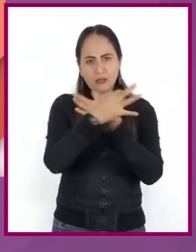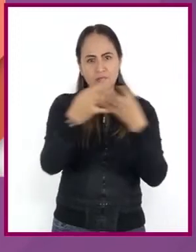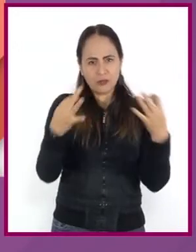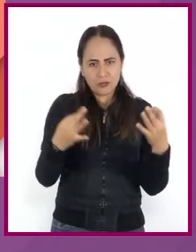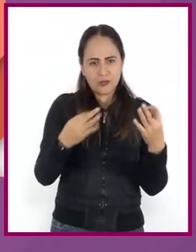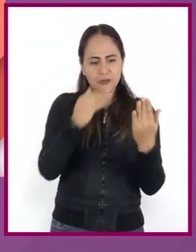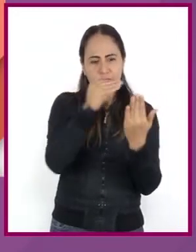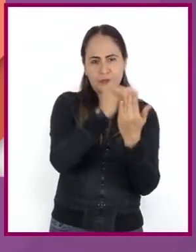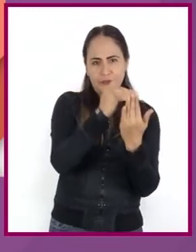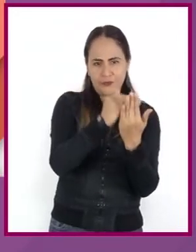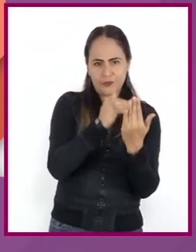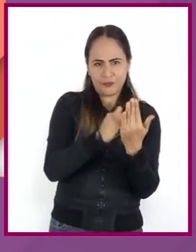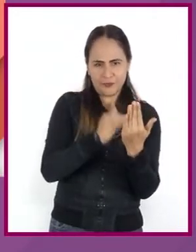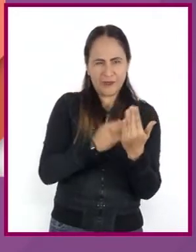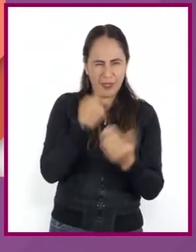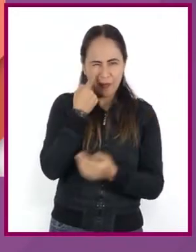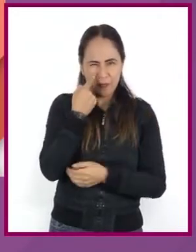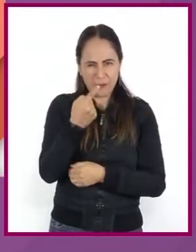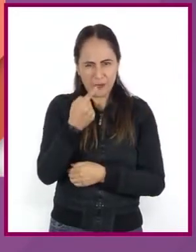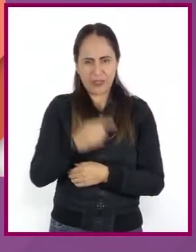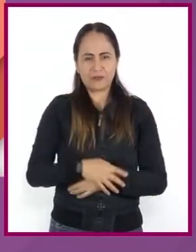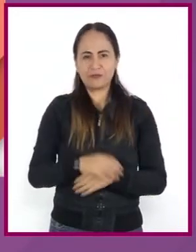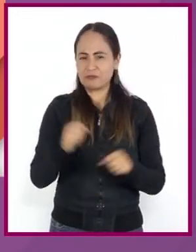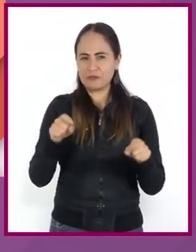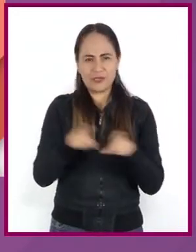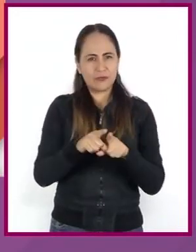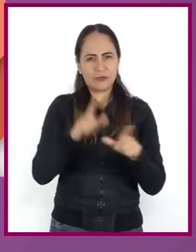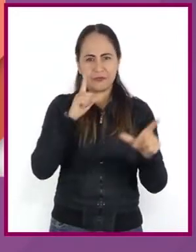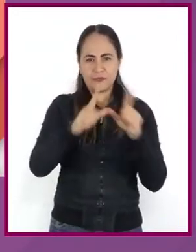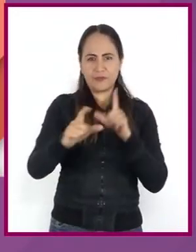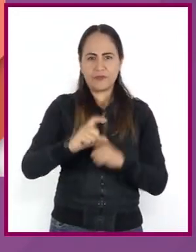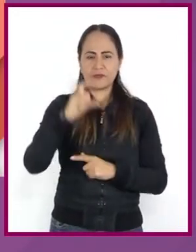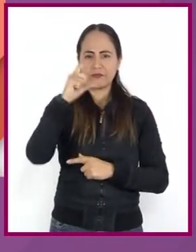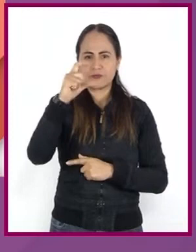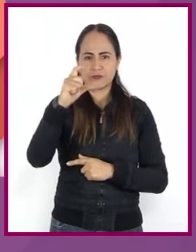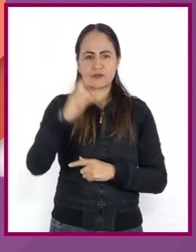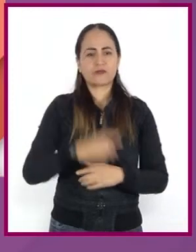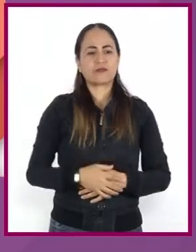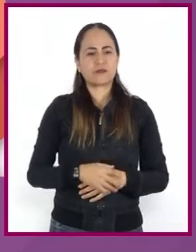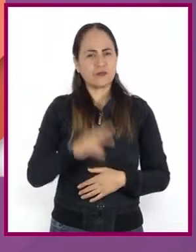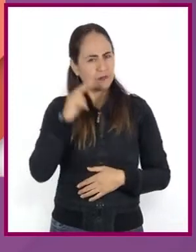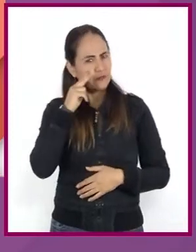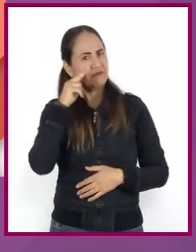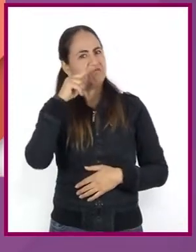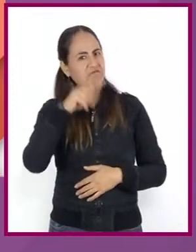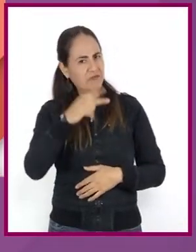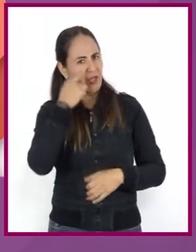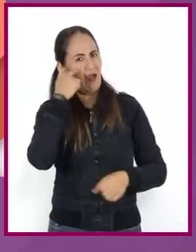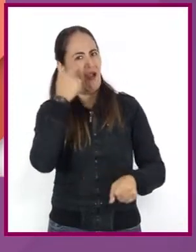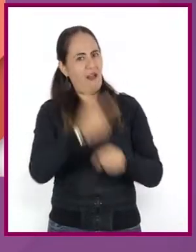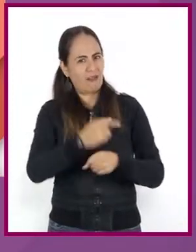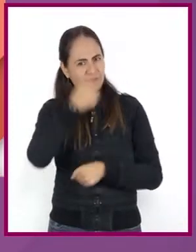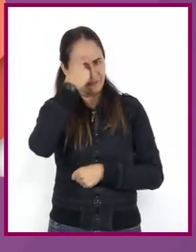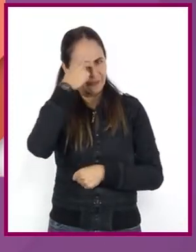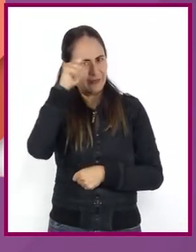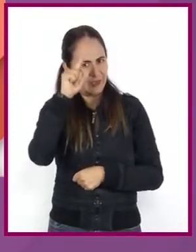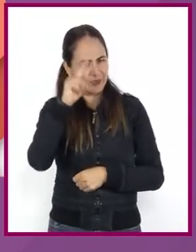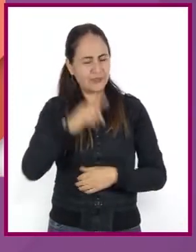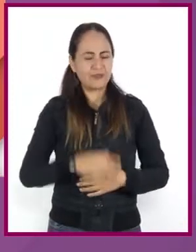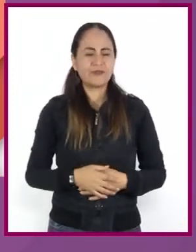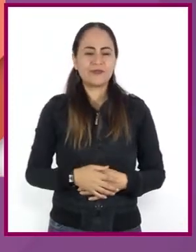declaraciones. Observen que están escritas en mayúsculas, lo que las hace fácilmente